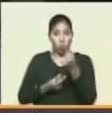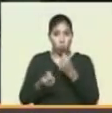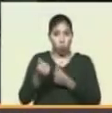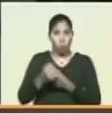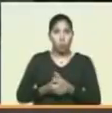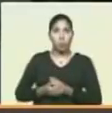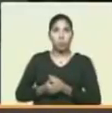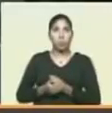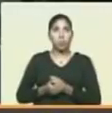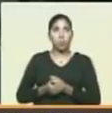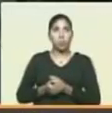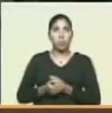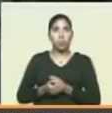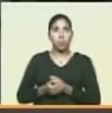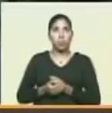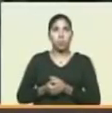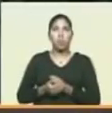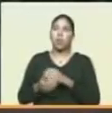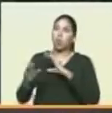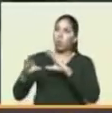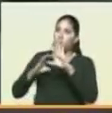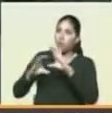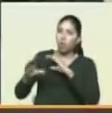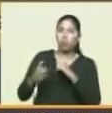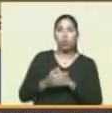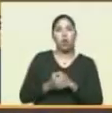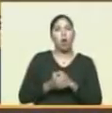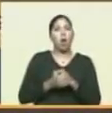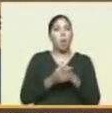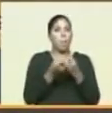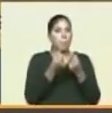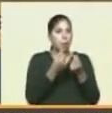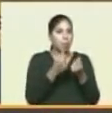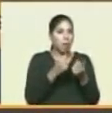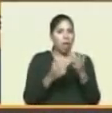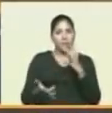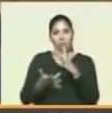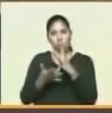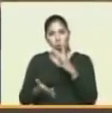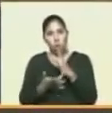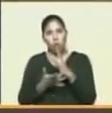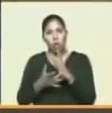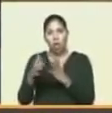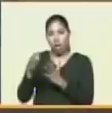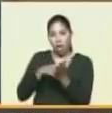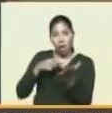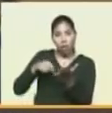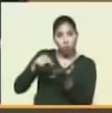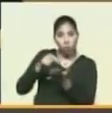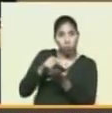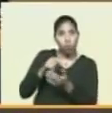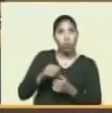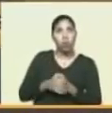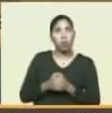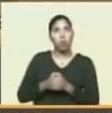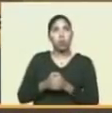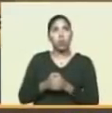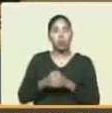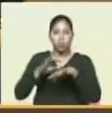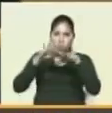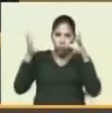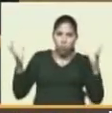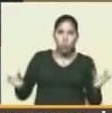Entre las comunicaciones, la actividad financiera, las tecnologías y la agricultura, se convierten en los